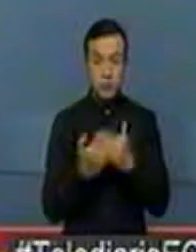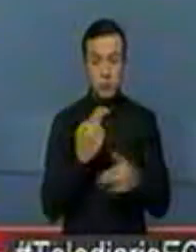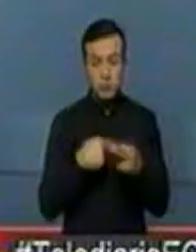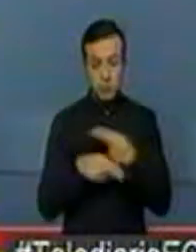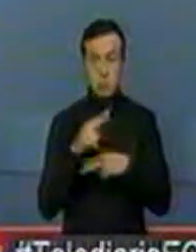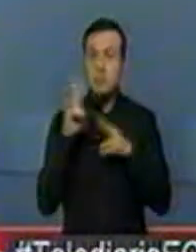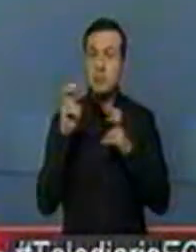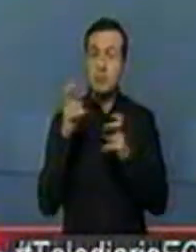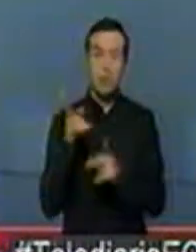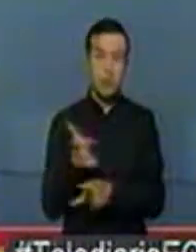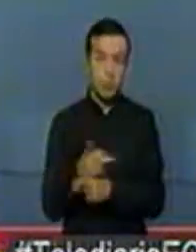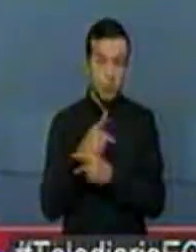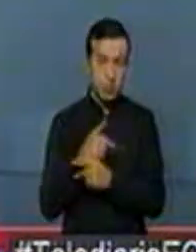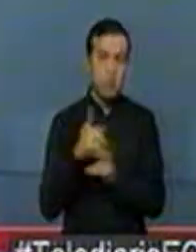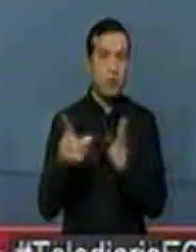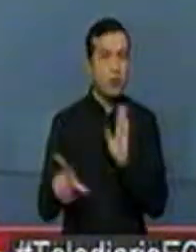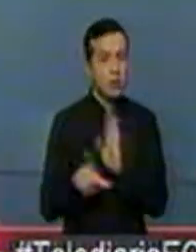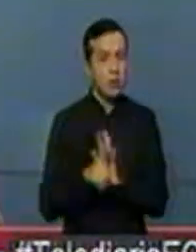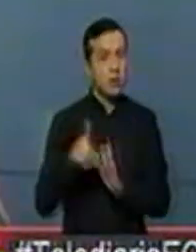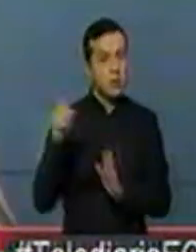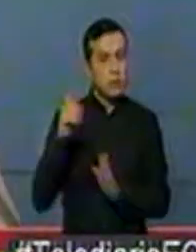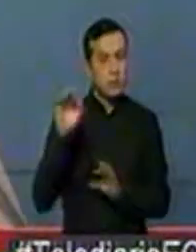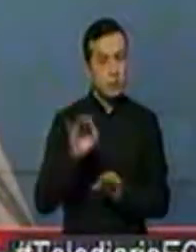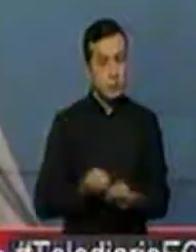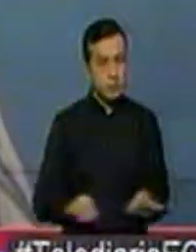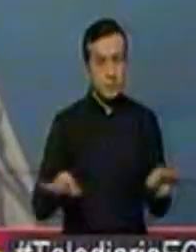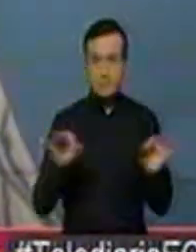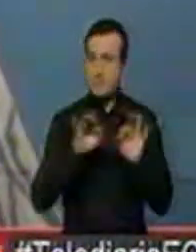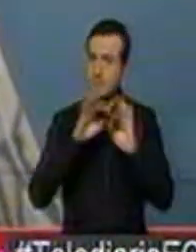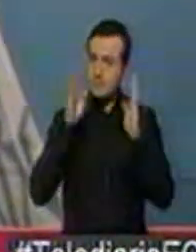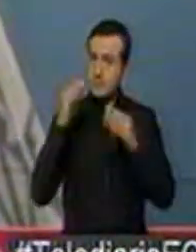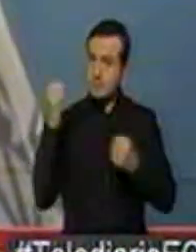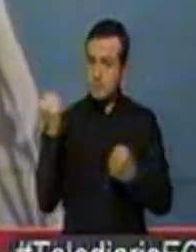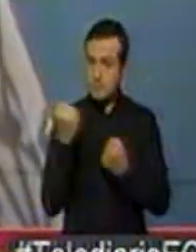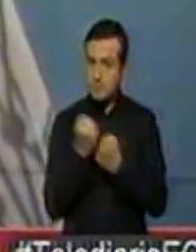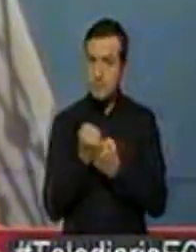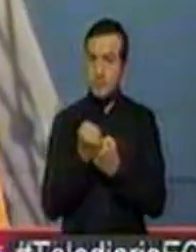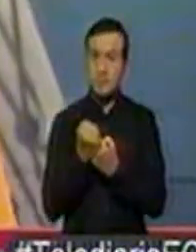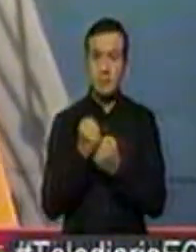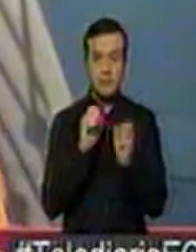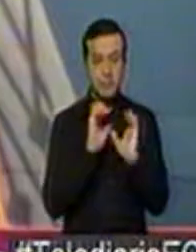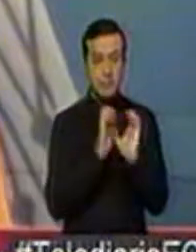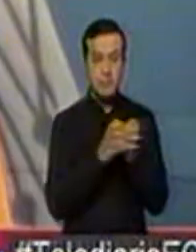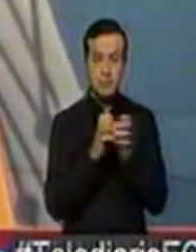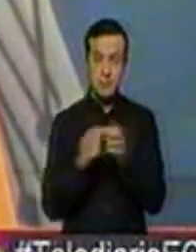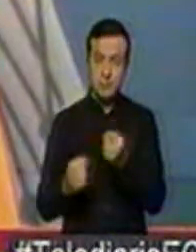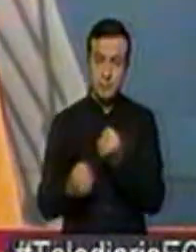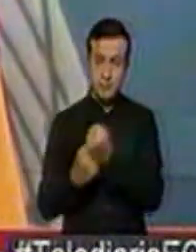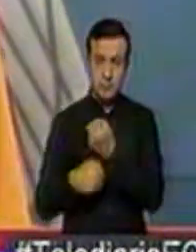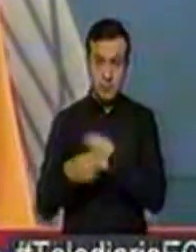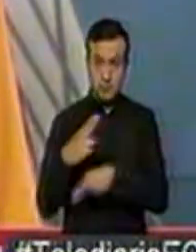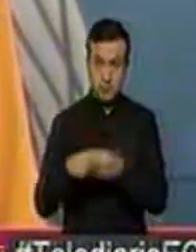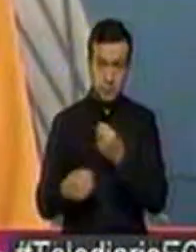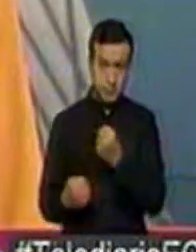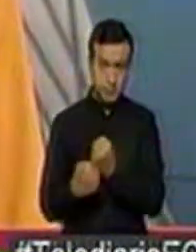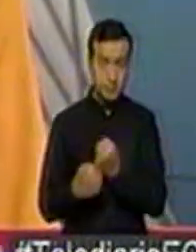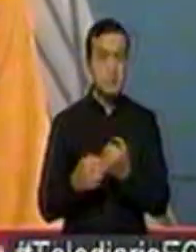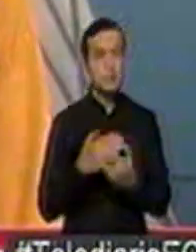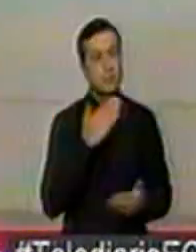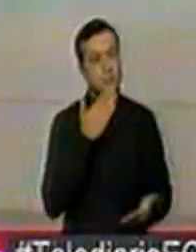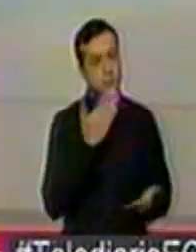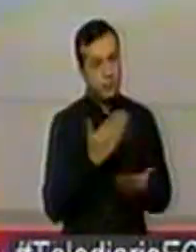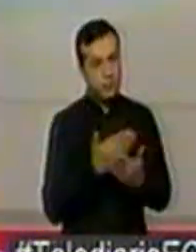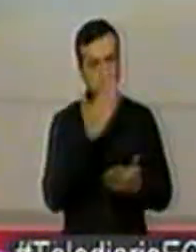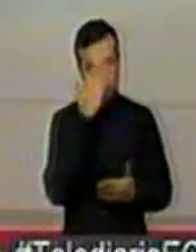productividad es una ley es necesaria para apuntalar en los ecosistemas que facilitan el emprendimiento gracias a sophie